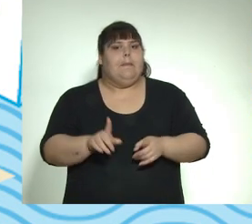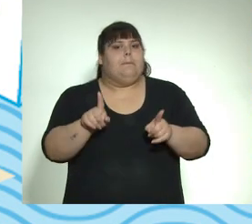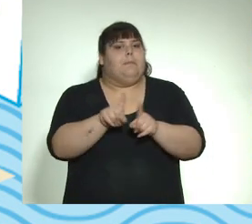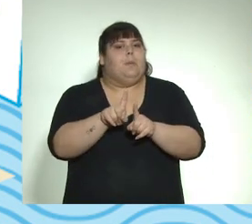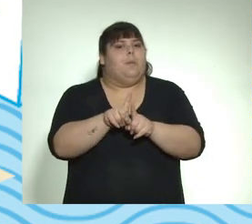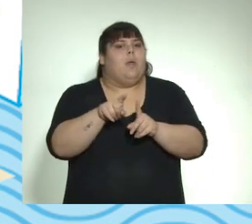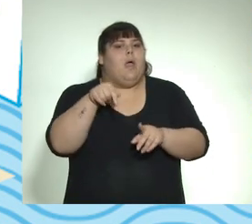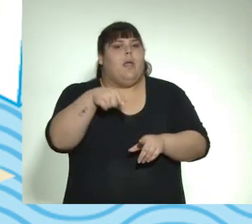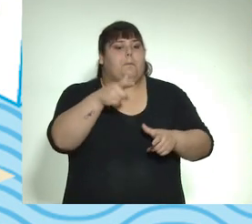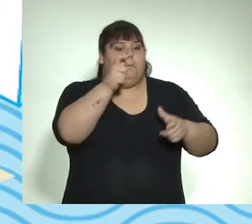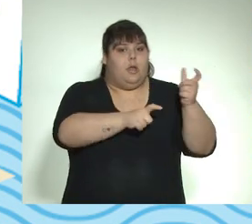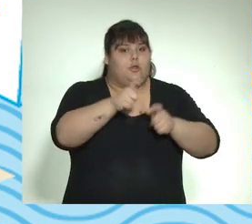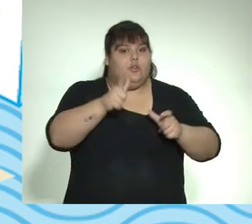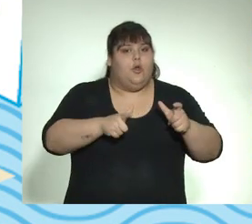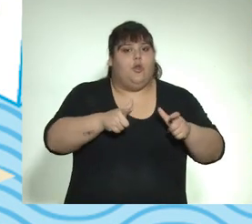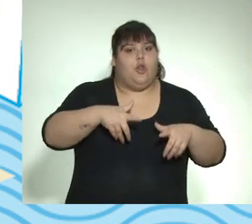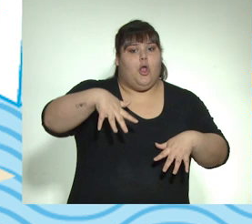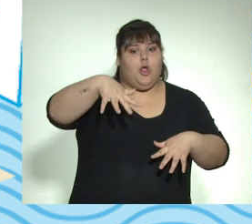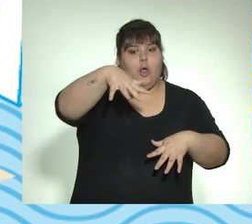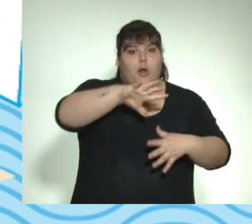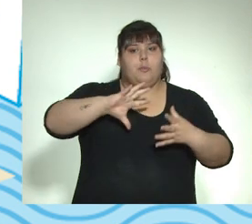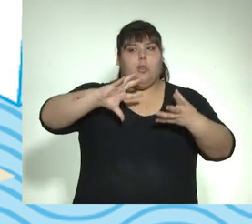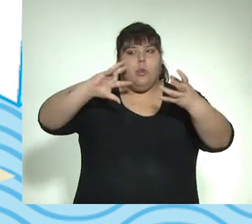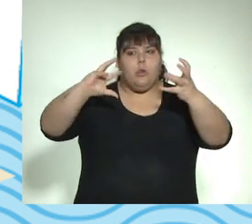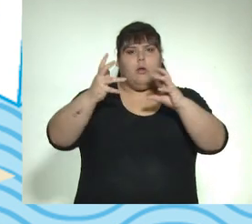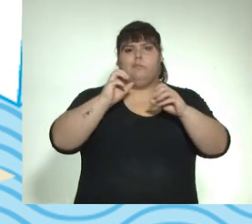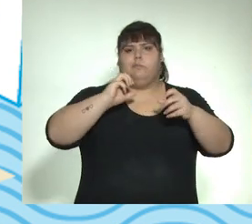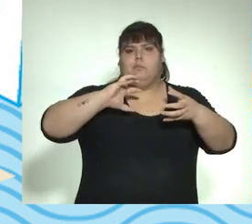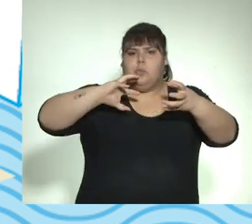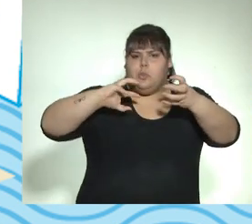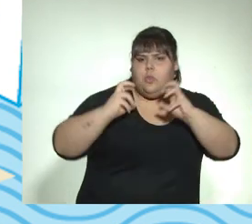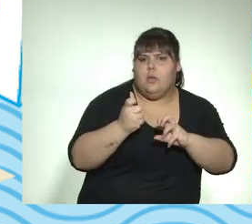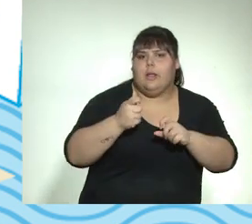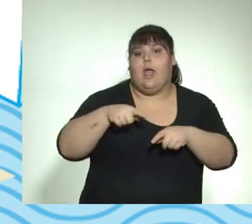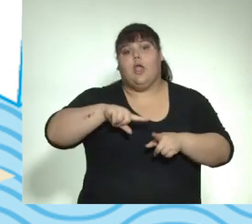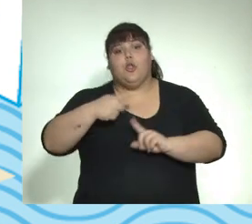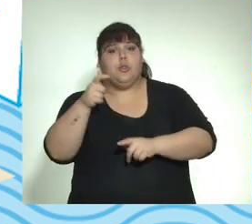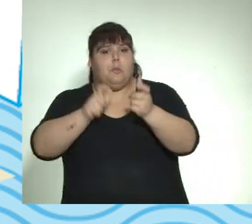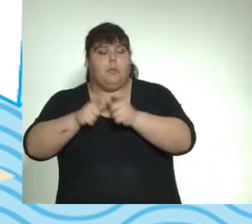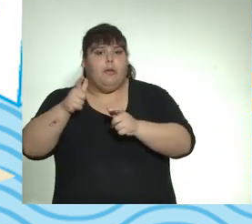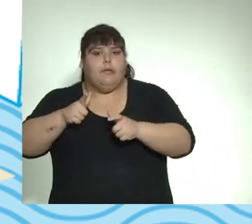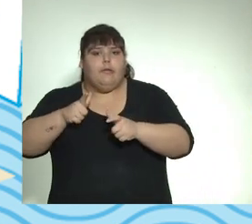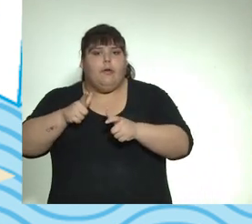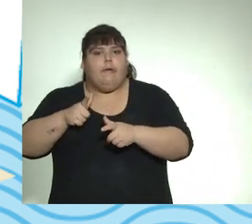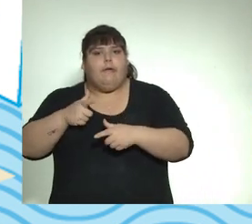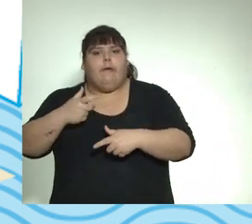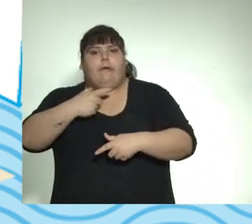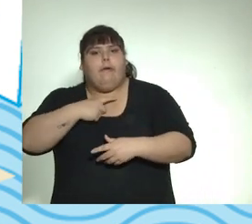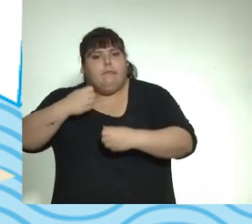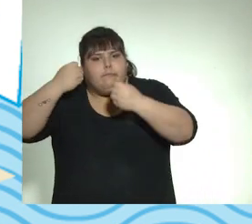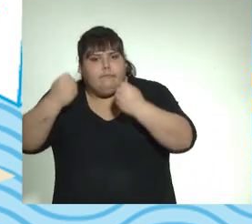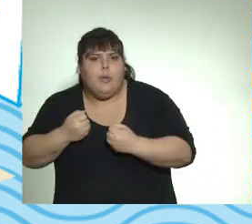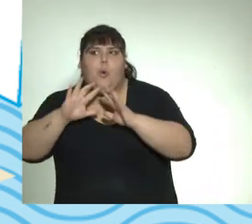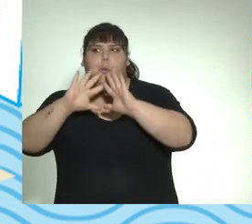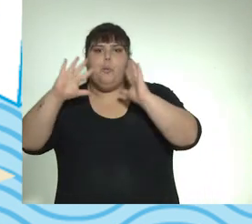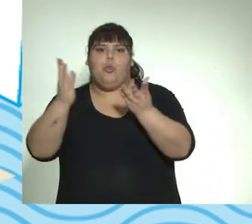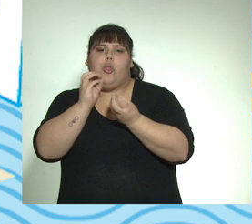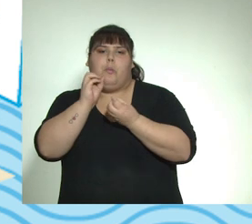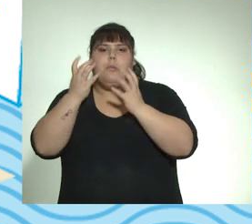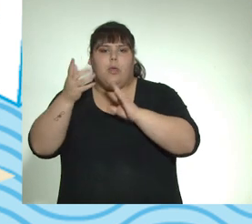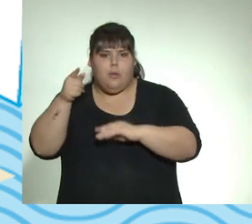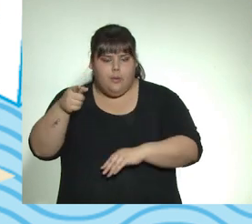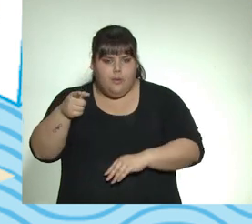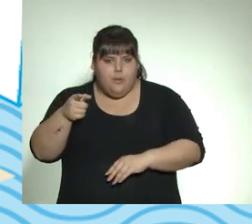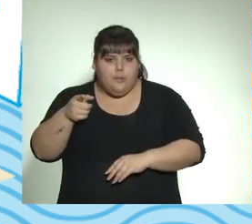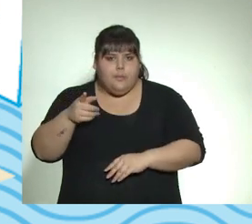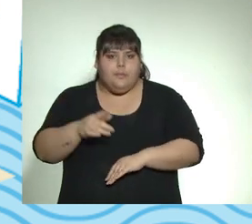así como existen quienes destruyen nuestro ambiente, también hay quienes intentan hacer de este un mundo más sustentable.